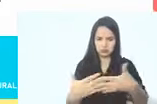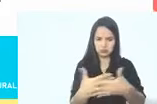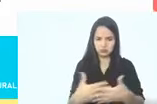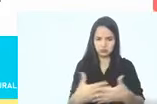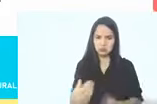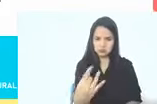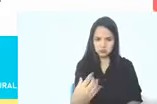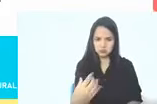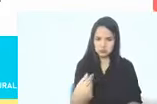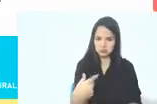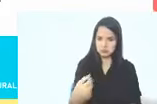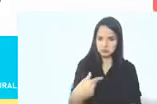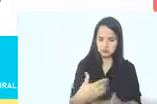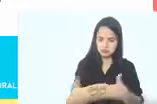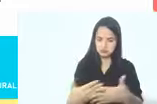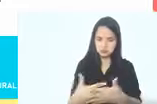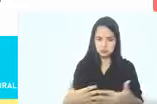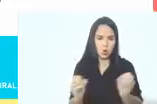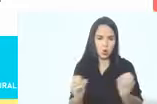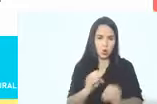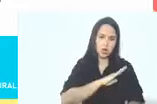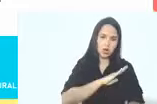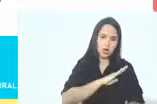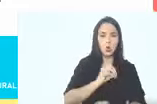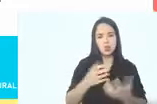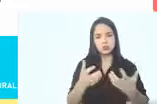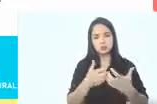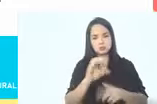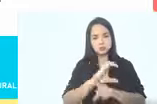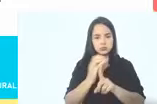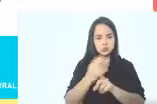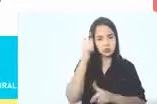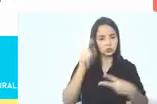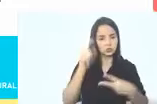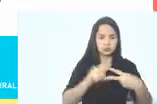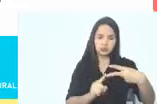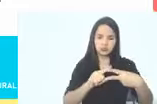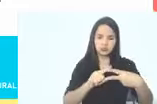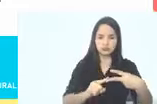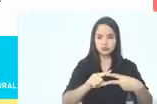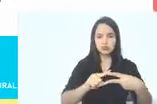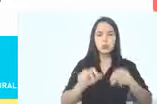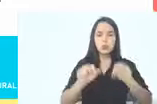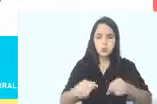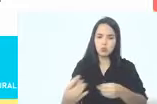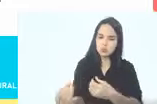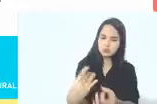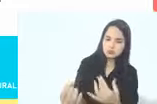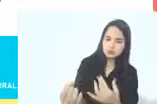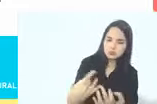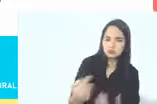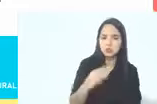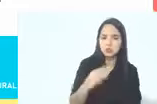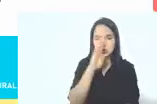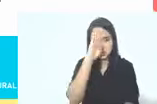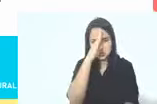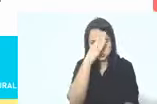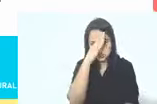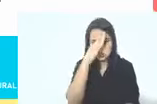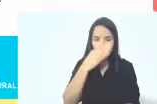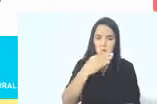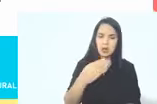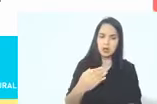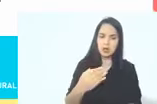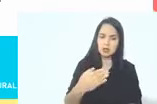narrativas transmedia para utilizar las ventajas de los nuevos lenguajes tecnológicos, multimediales y digitales para